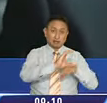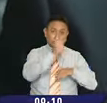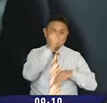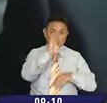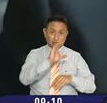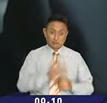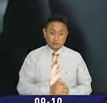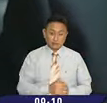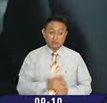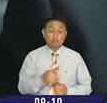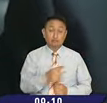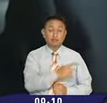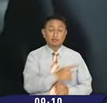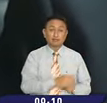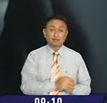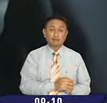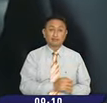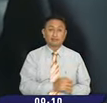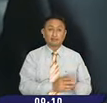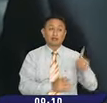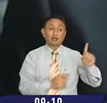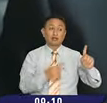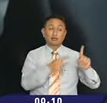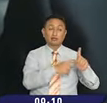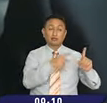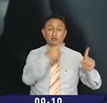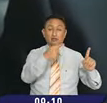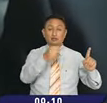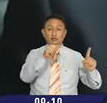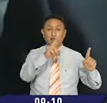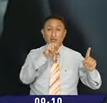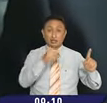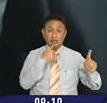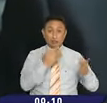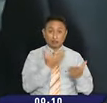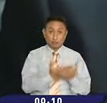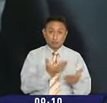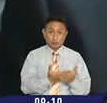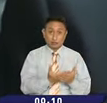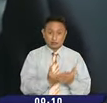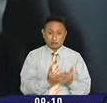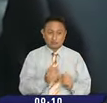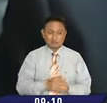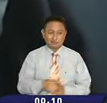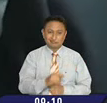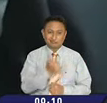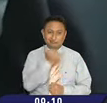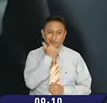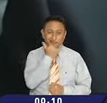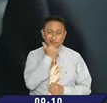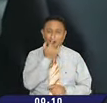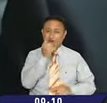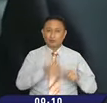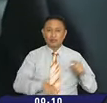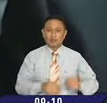lo que está proponiendo el señor Espinosa está fuera de